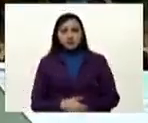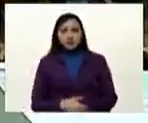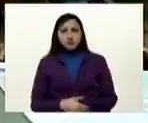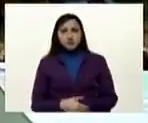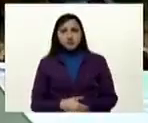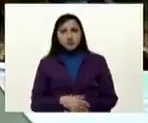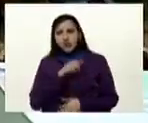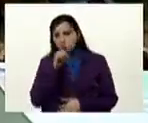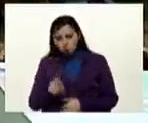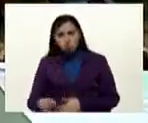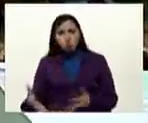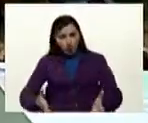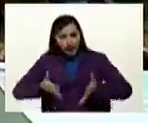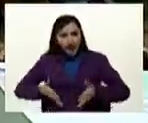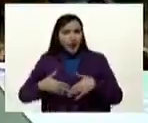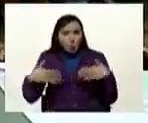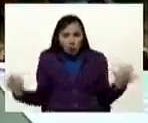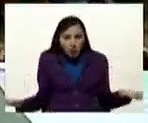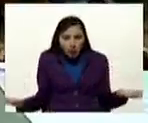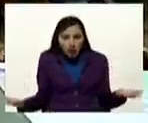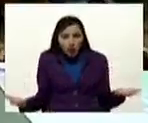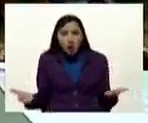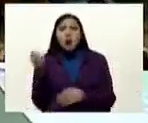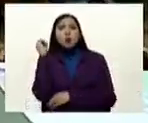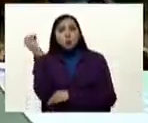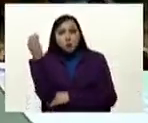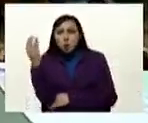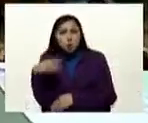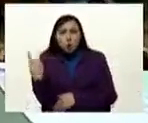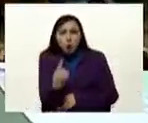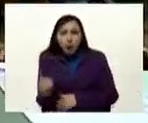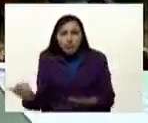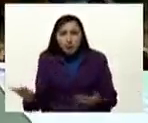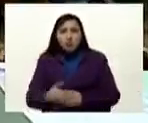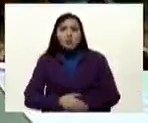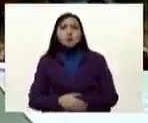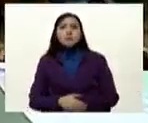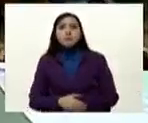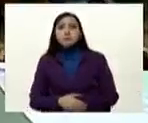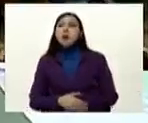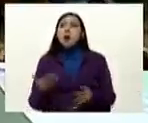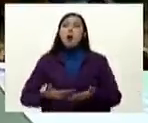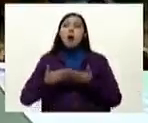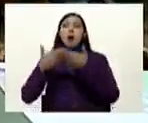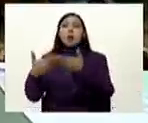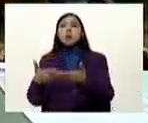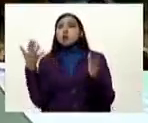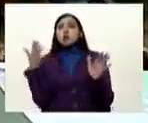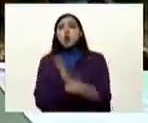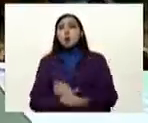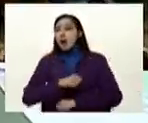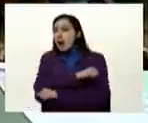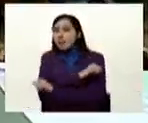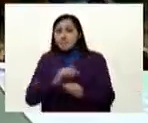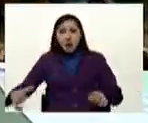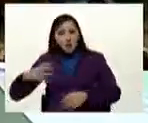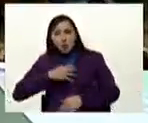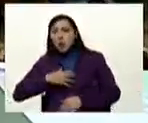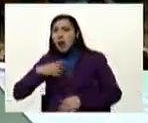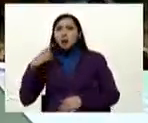¿Qué han ganado? Díganme ustedes. Un discurso, es lo único que ganan. Un discurso ofreciendo lo que jamás podrán